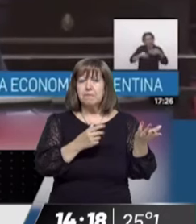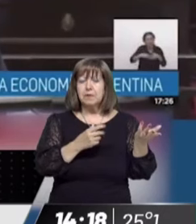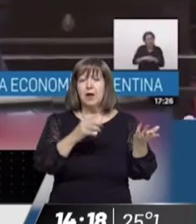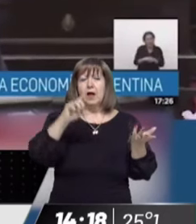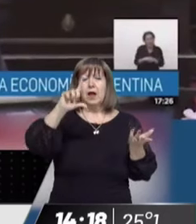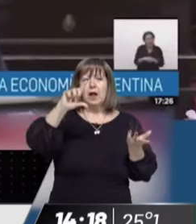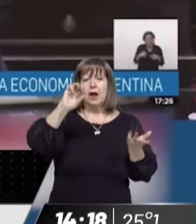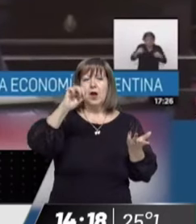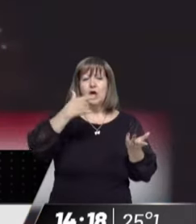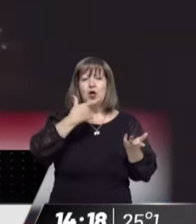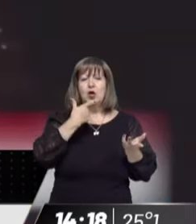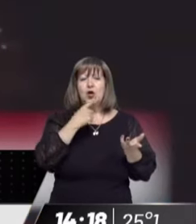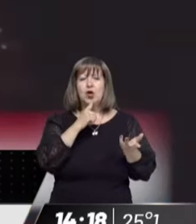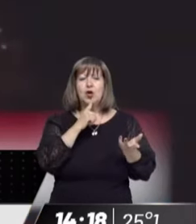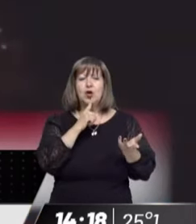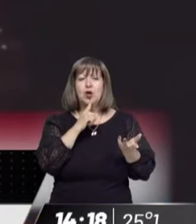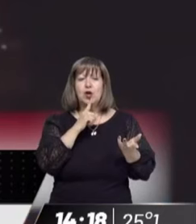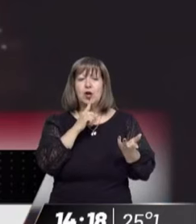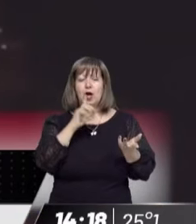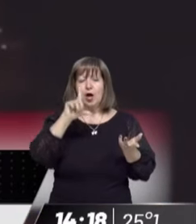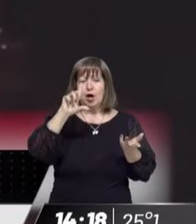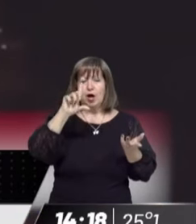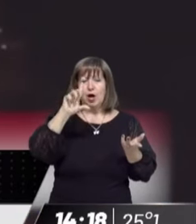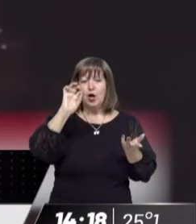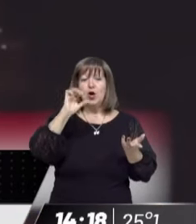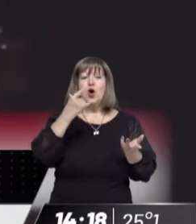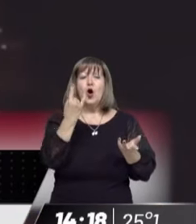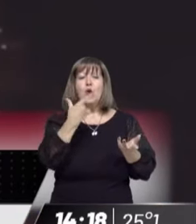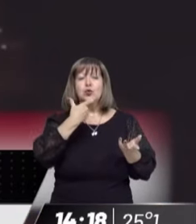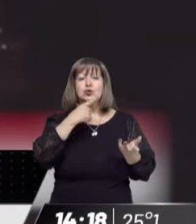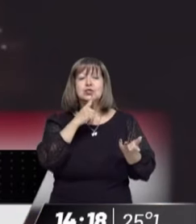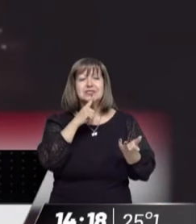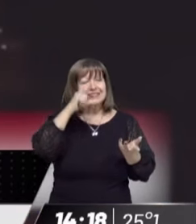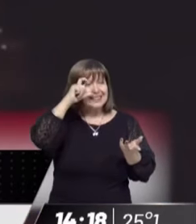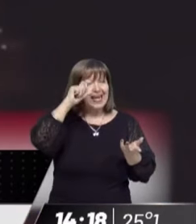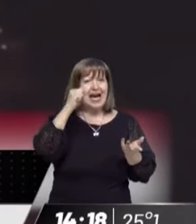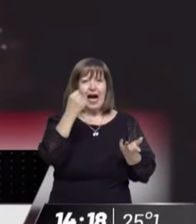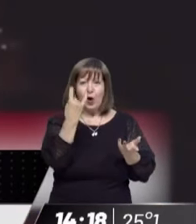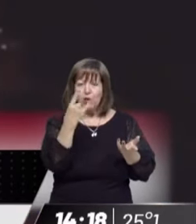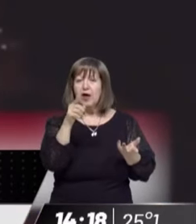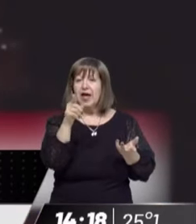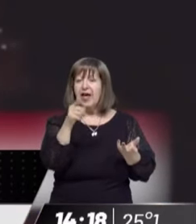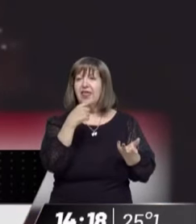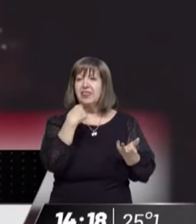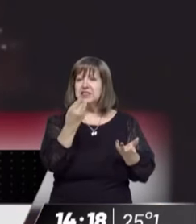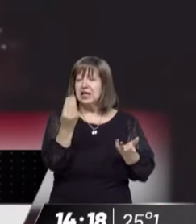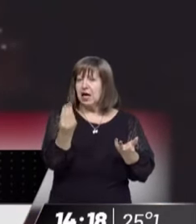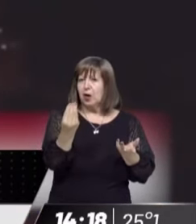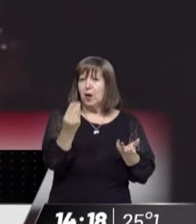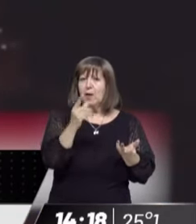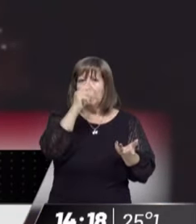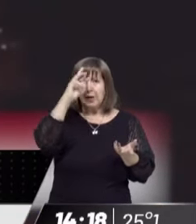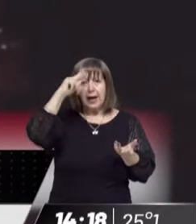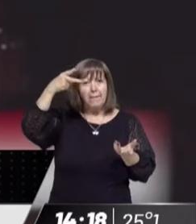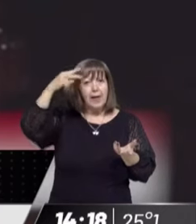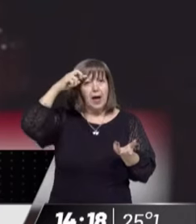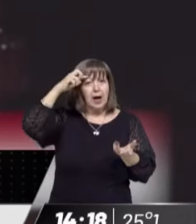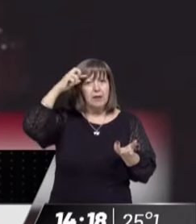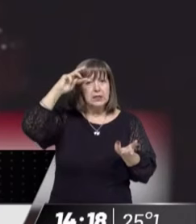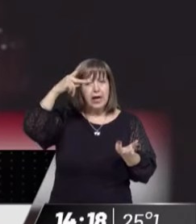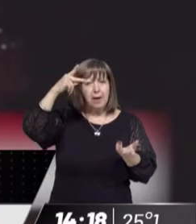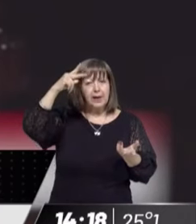un camaleón y se va acomodando en función de cómo puede conseguir cargos o conseguir alguna